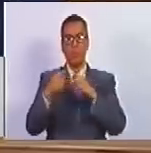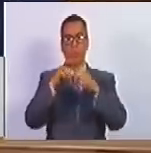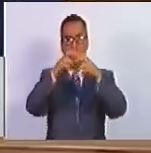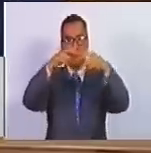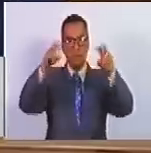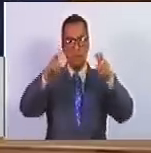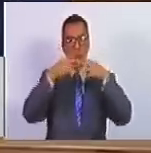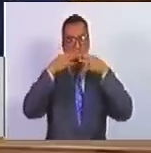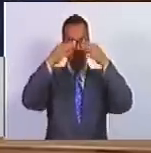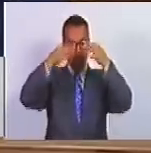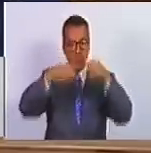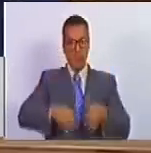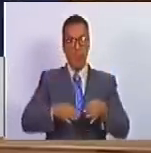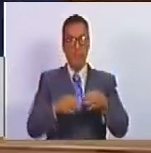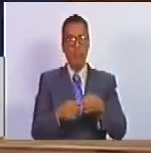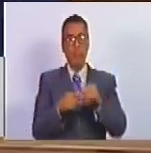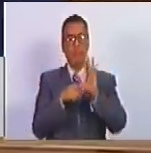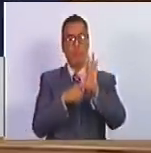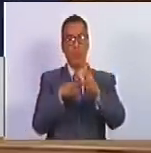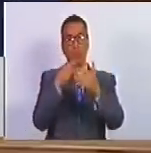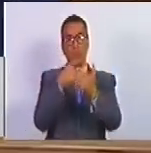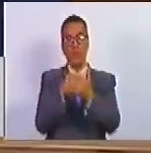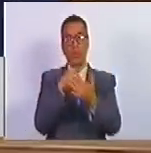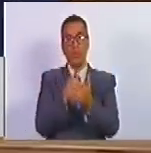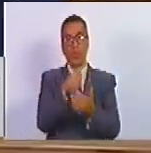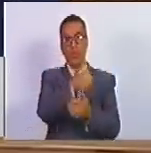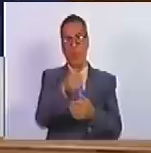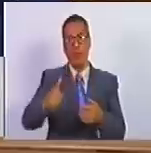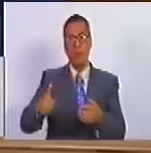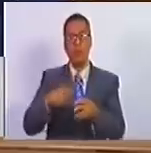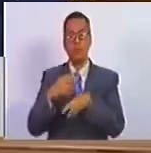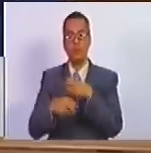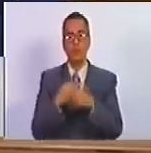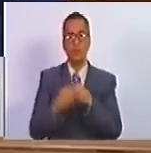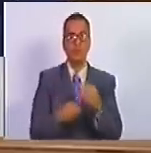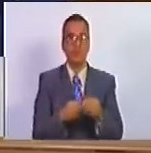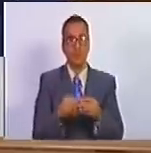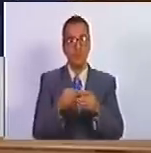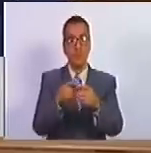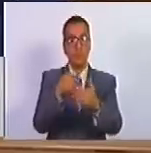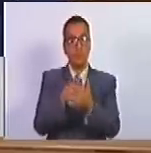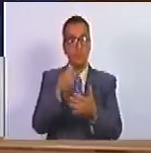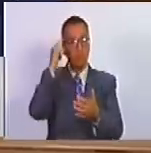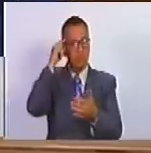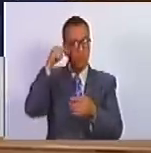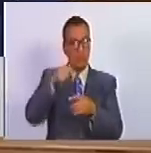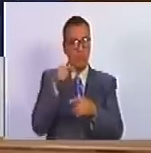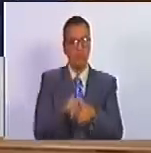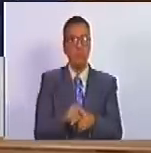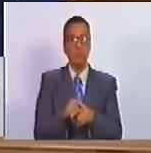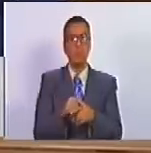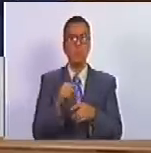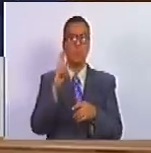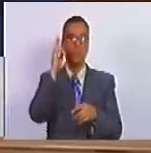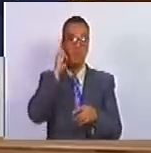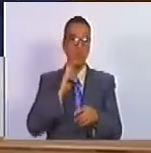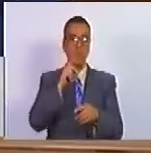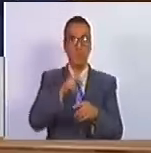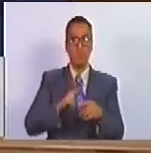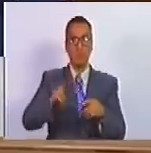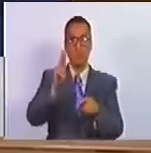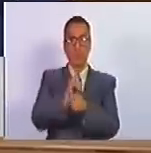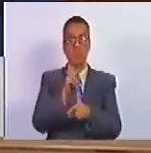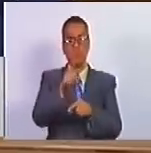publicar oficialmente las tasas a pagar por cada trámite y el valor del día equivalente en bolívares de la